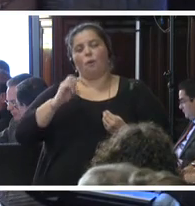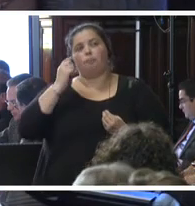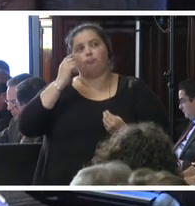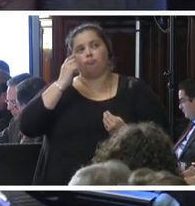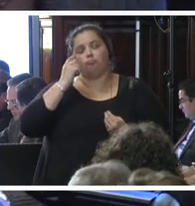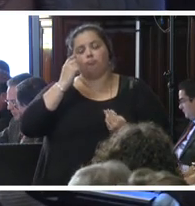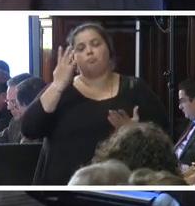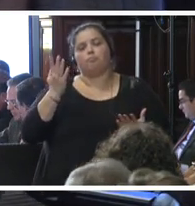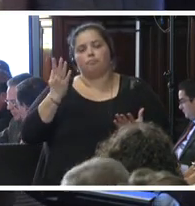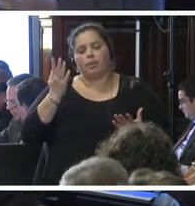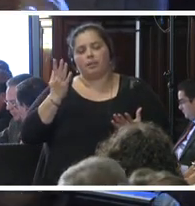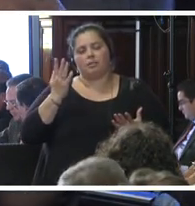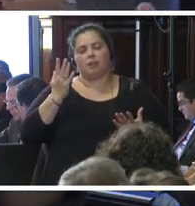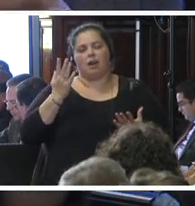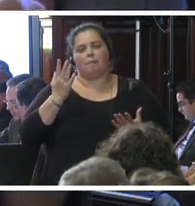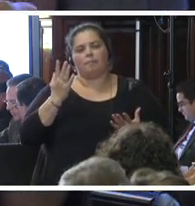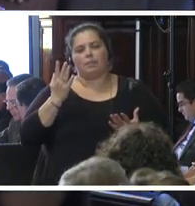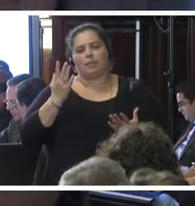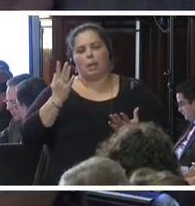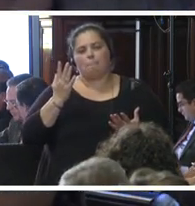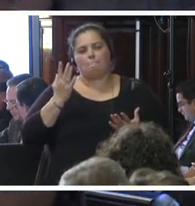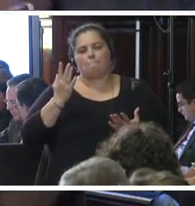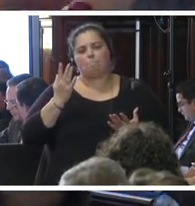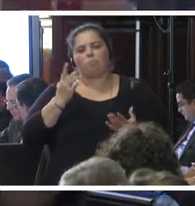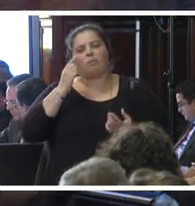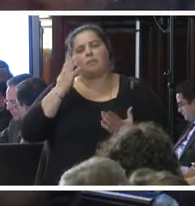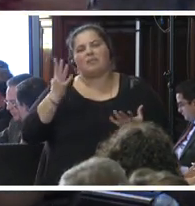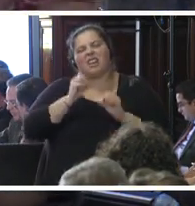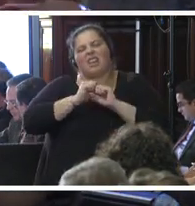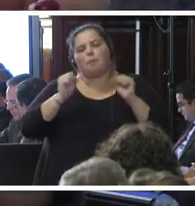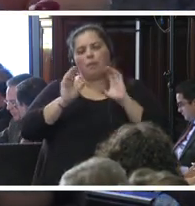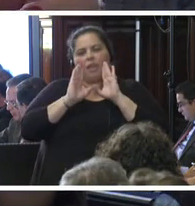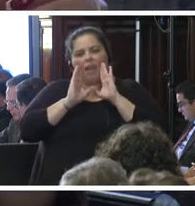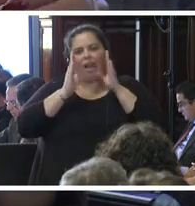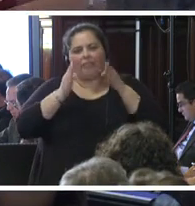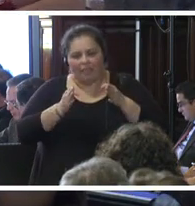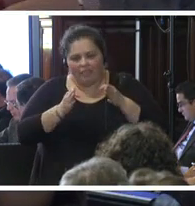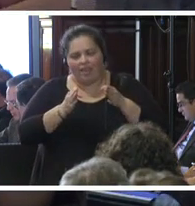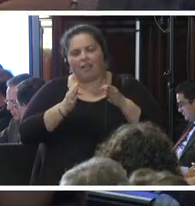considera que puede atender esta